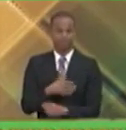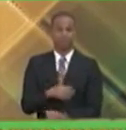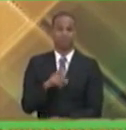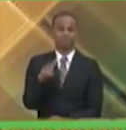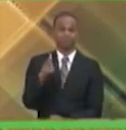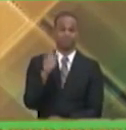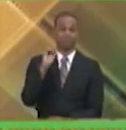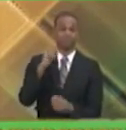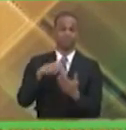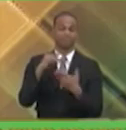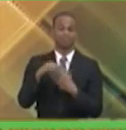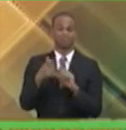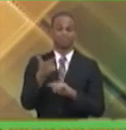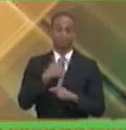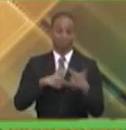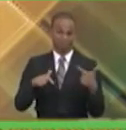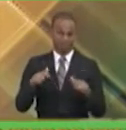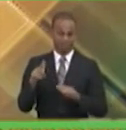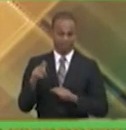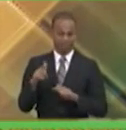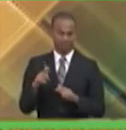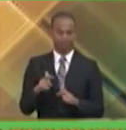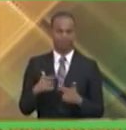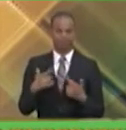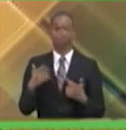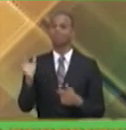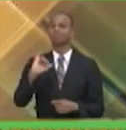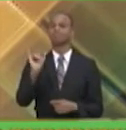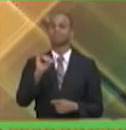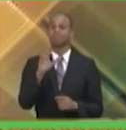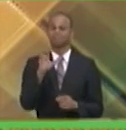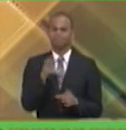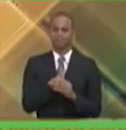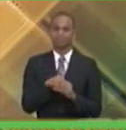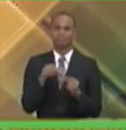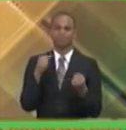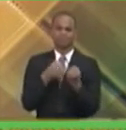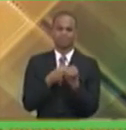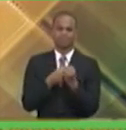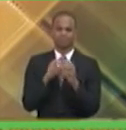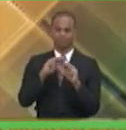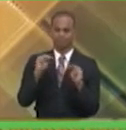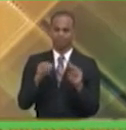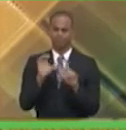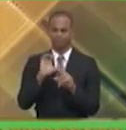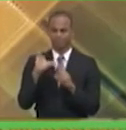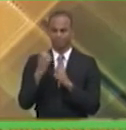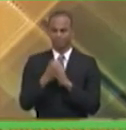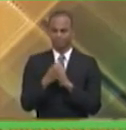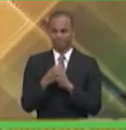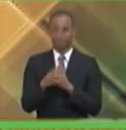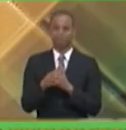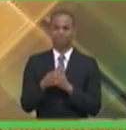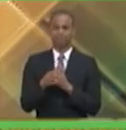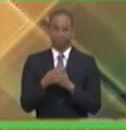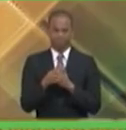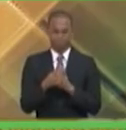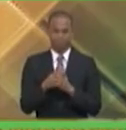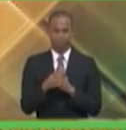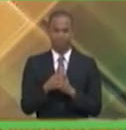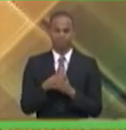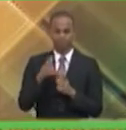y el proyecto de lenguaje de señas, que fue también apadrinado en el Ministerio de Cultura. Correcto. Este fue